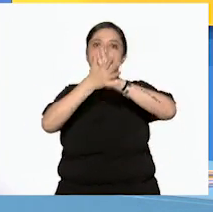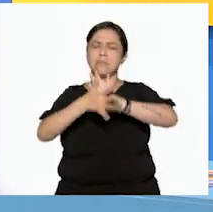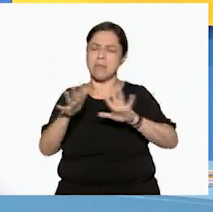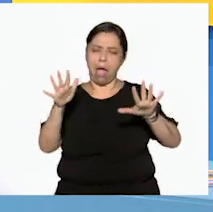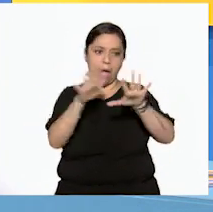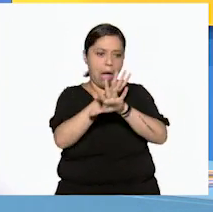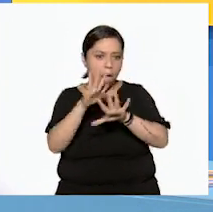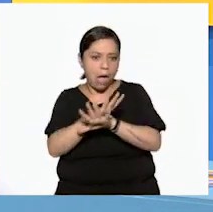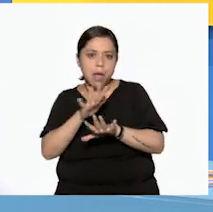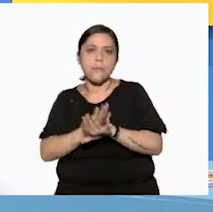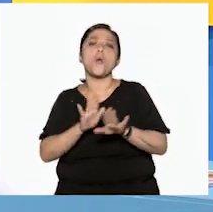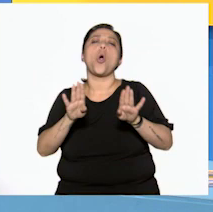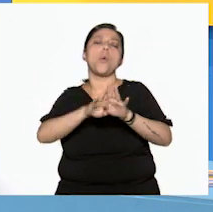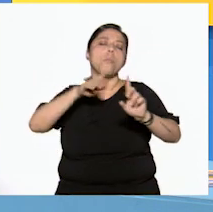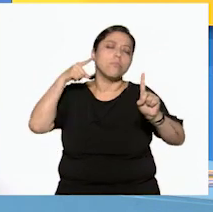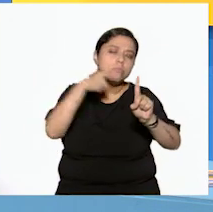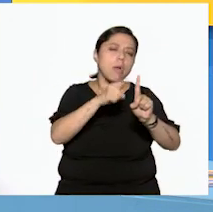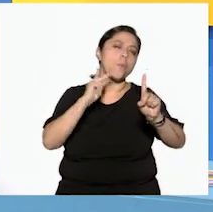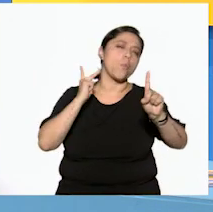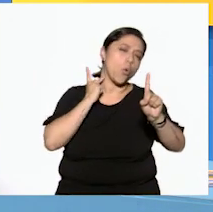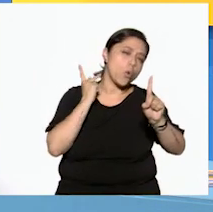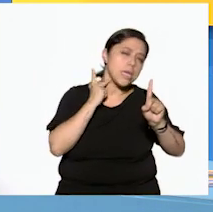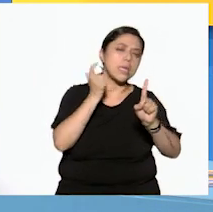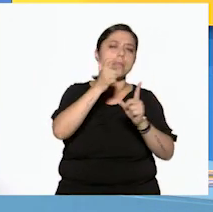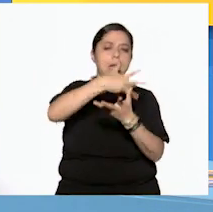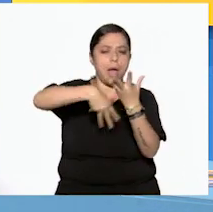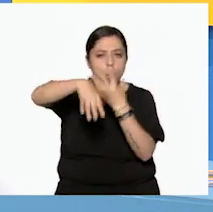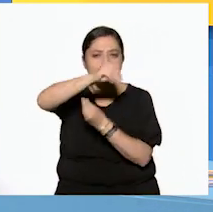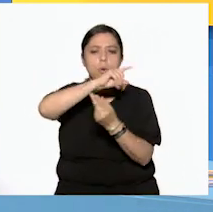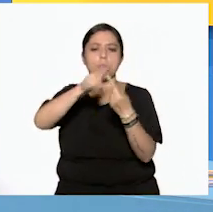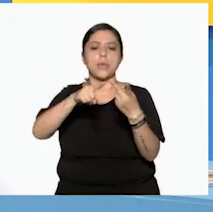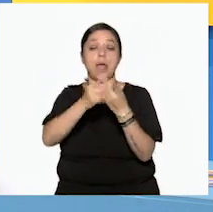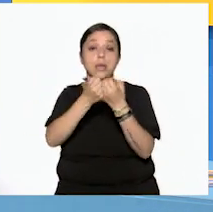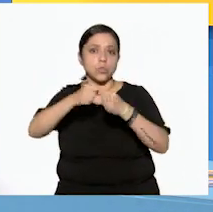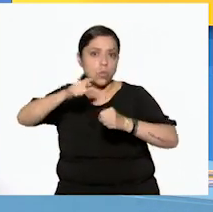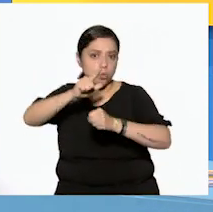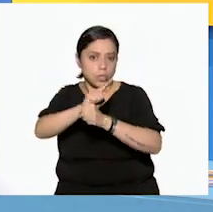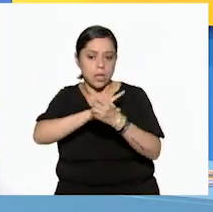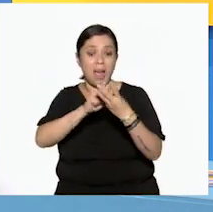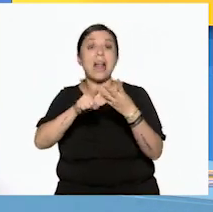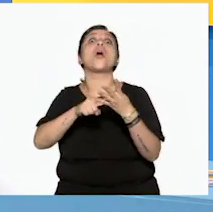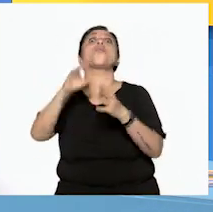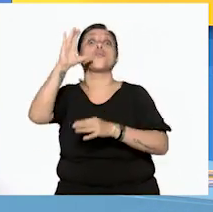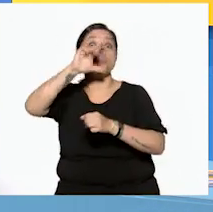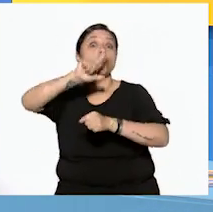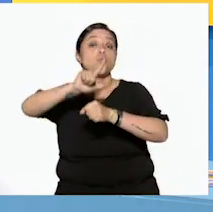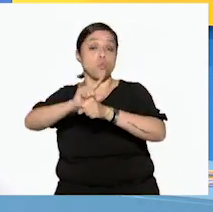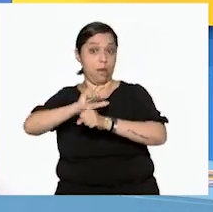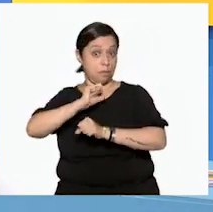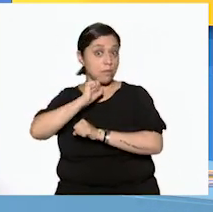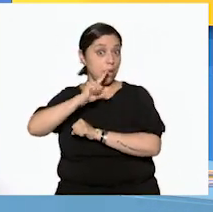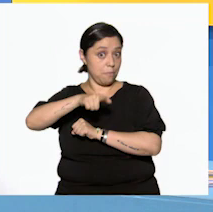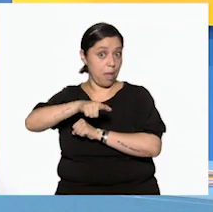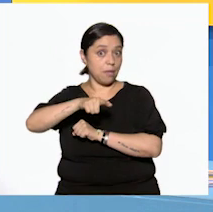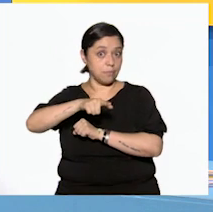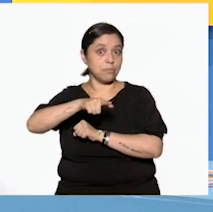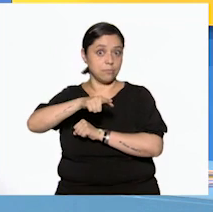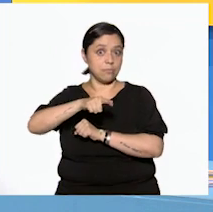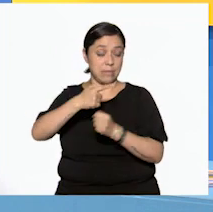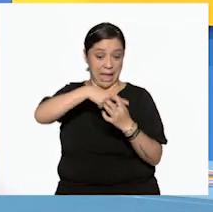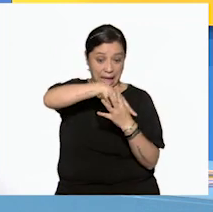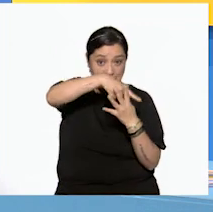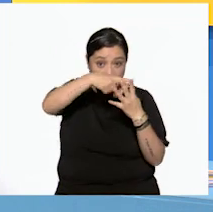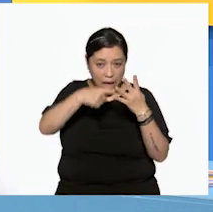estructura política, económica, social e incluso cultural de nuestro país. Como resultado de